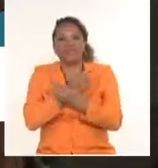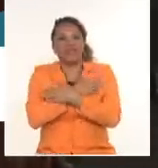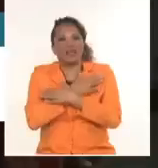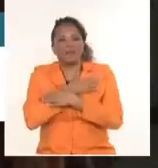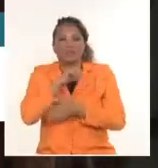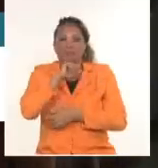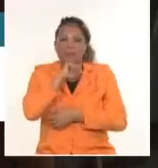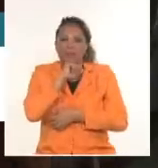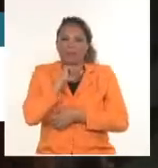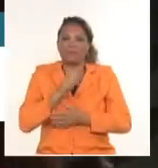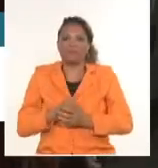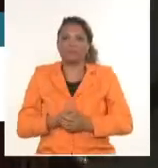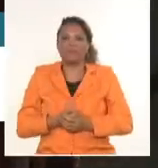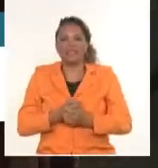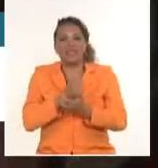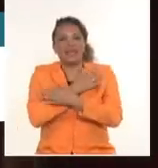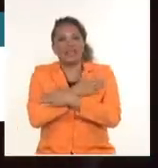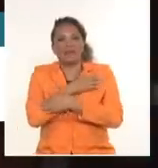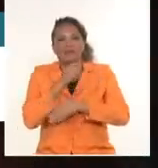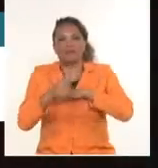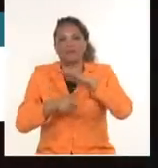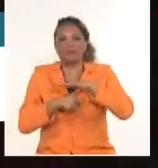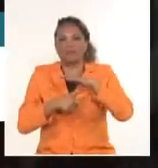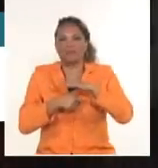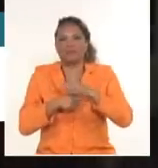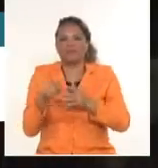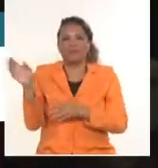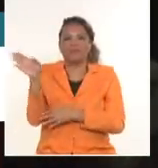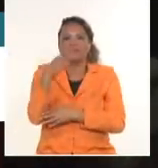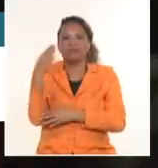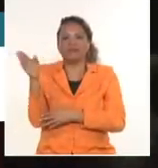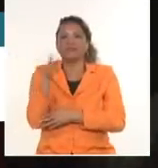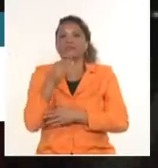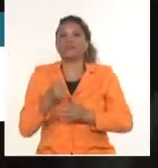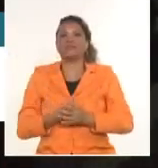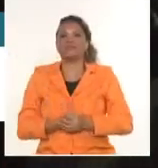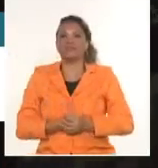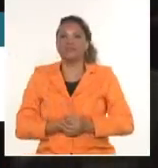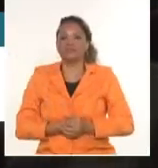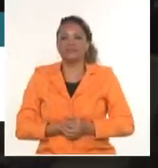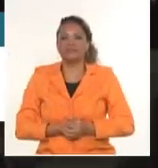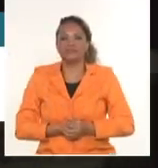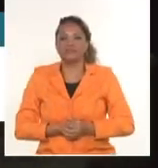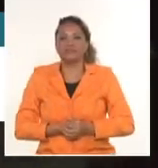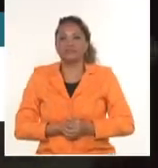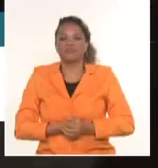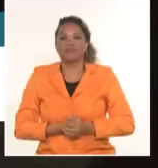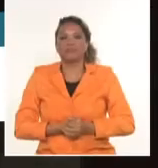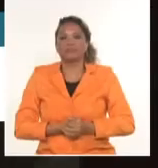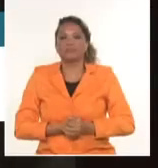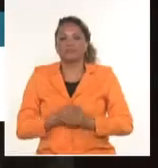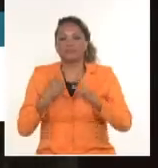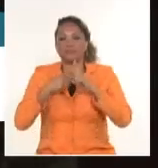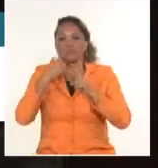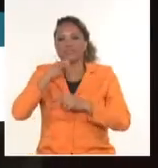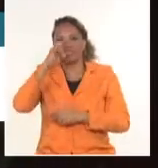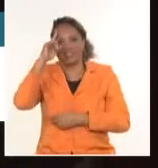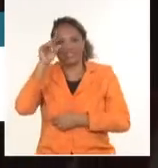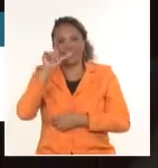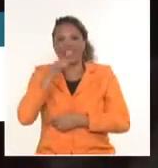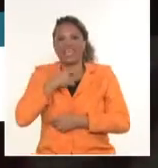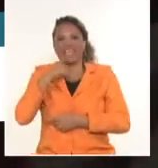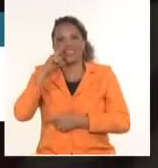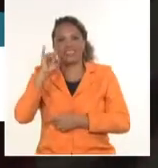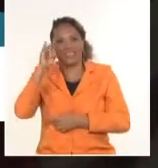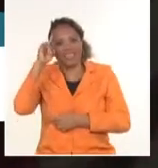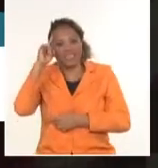madre. El abrazo al presidente. La abanderada de la delegación cubana en la clausura, Yarislady Cirilo, quien regresa a Cuba